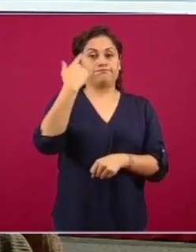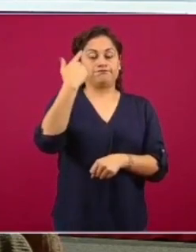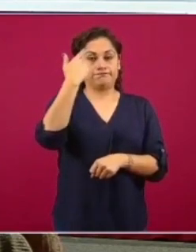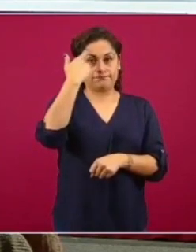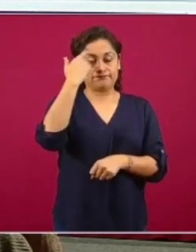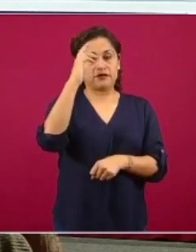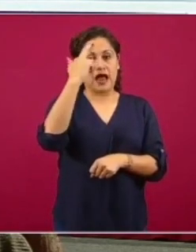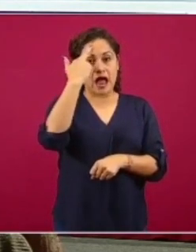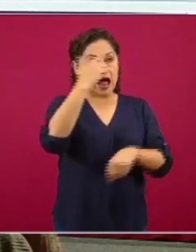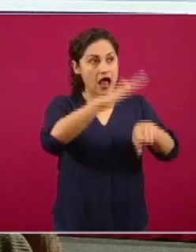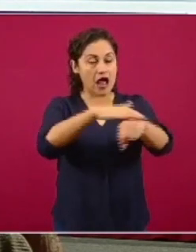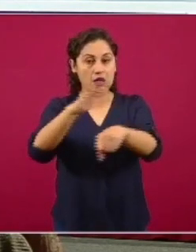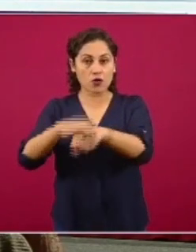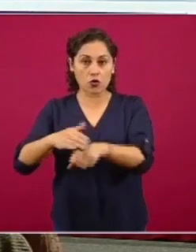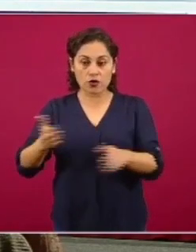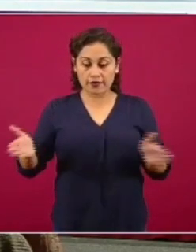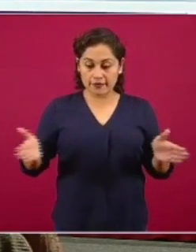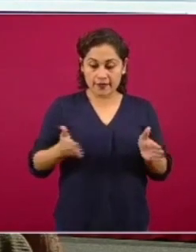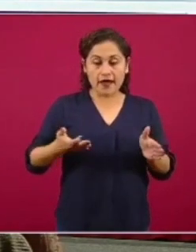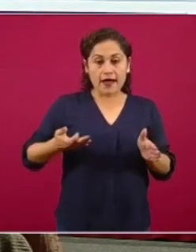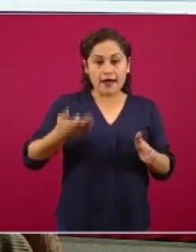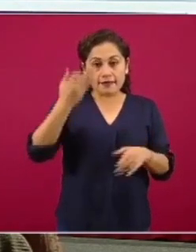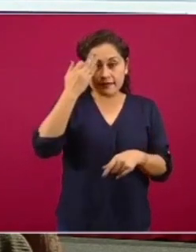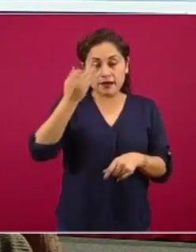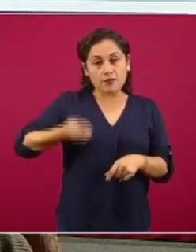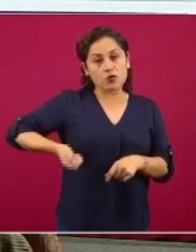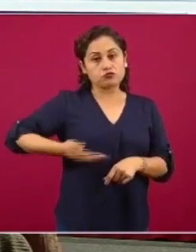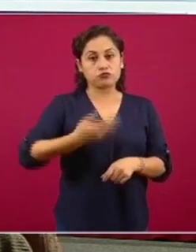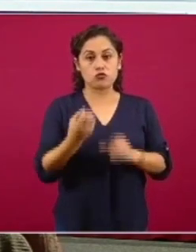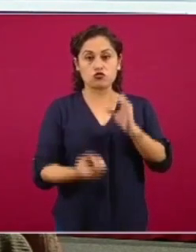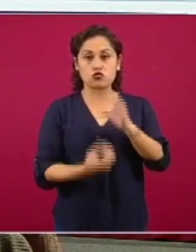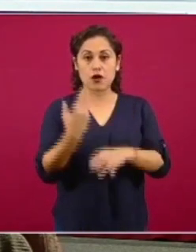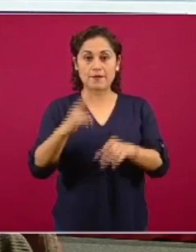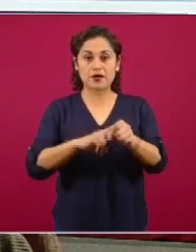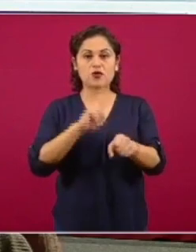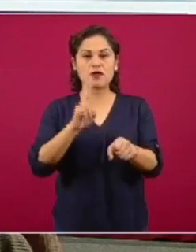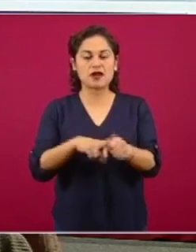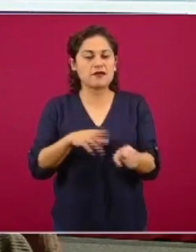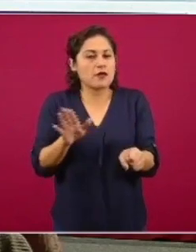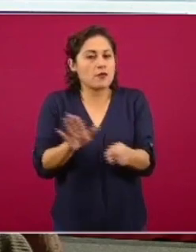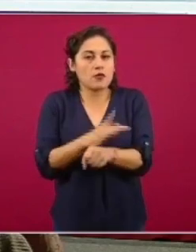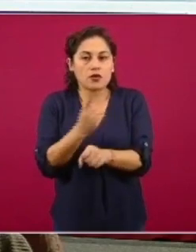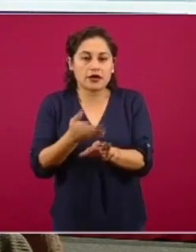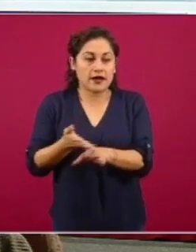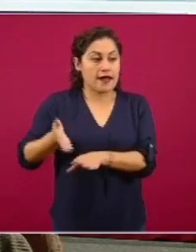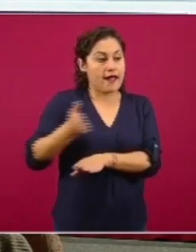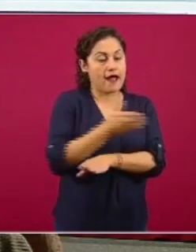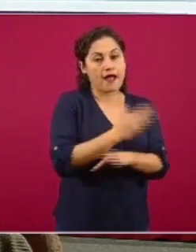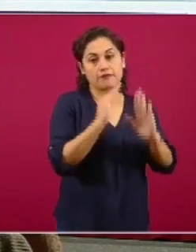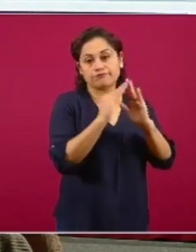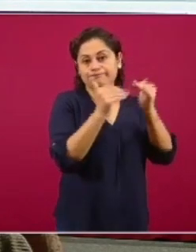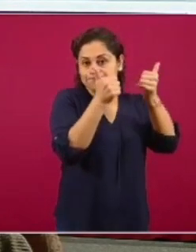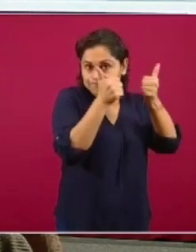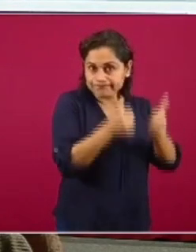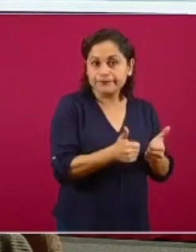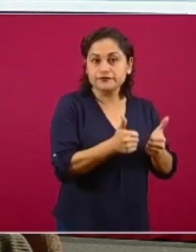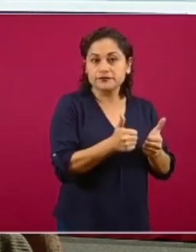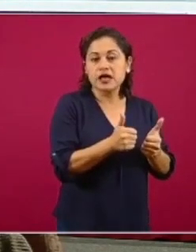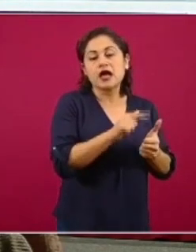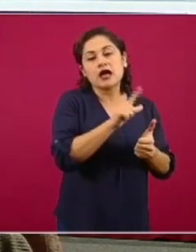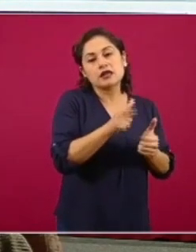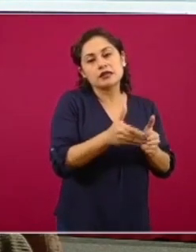que a lo que llamamos nueva normalidad es precisamente que después de la jornada de sana distancia entramos a una fase en esta